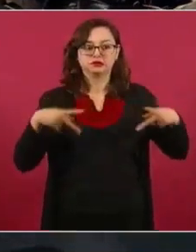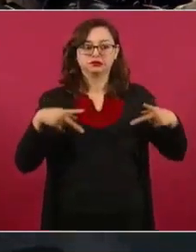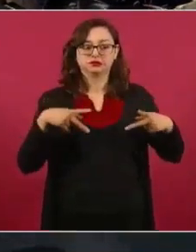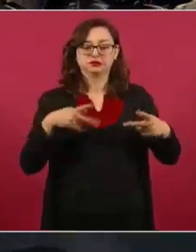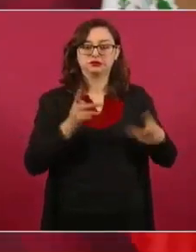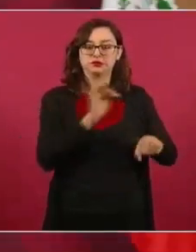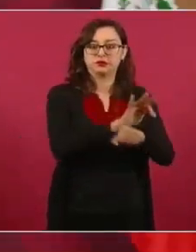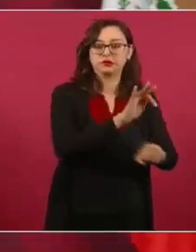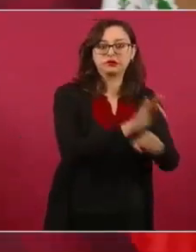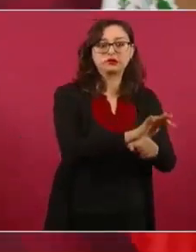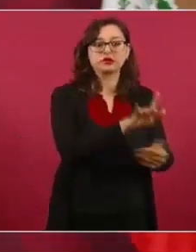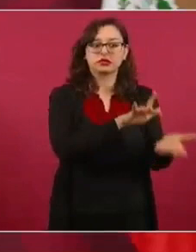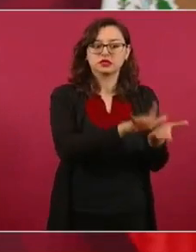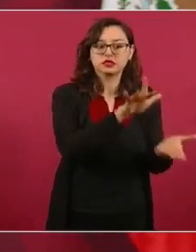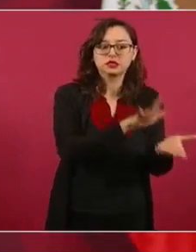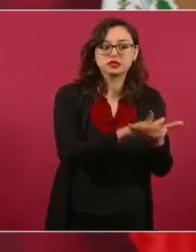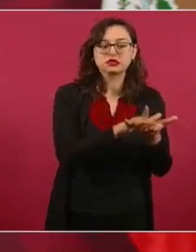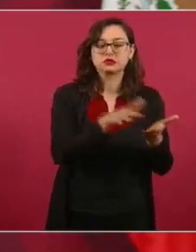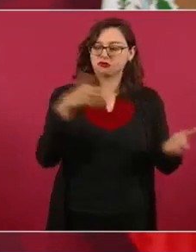defendiéndolos